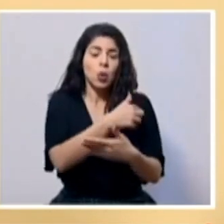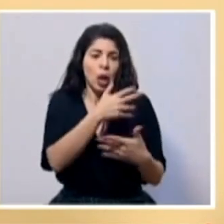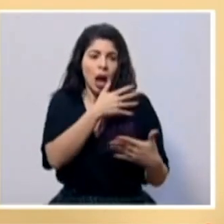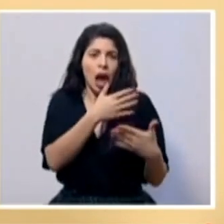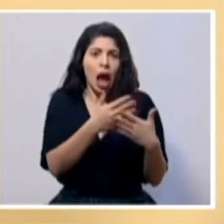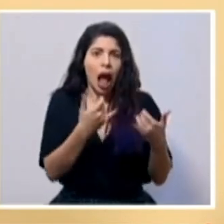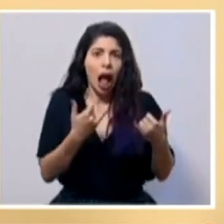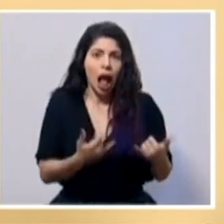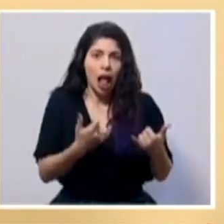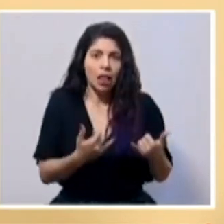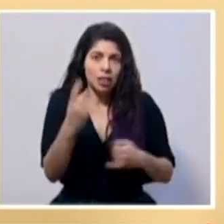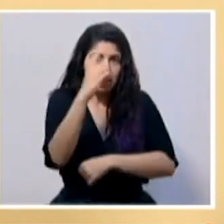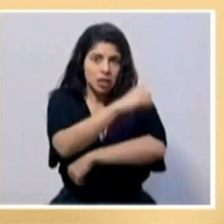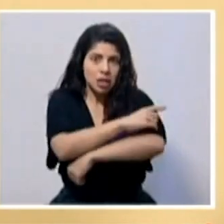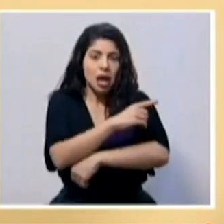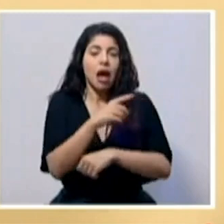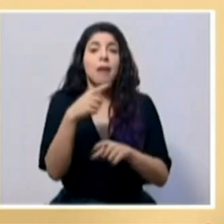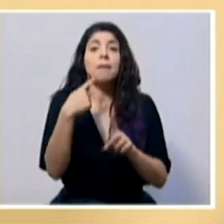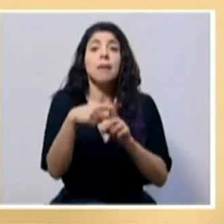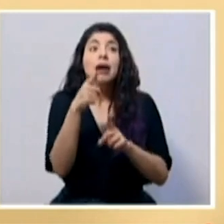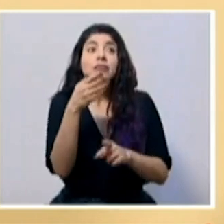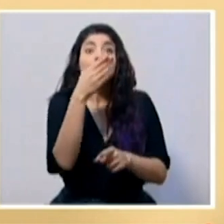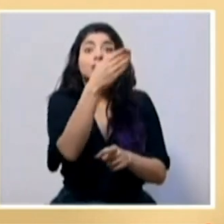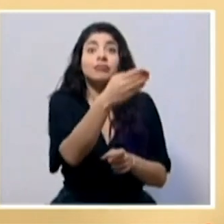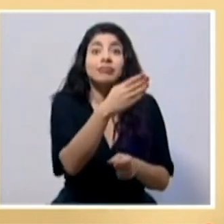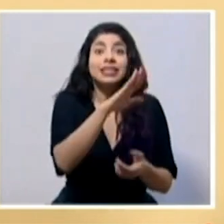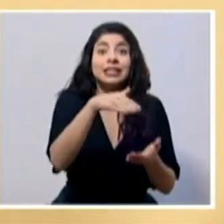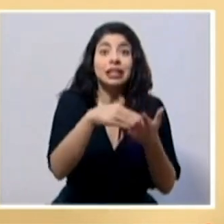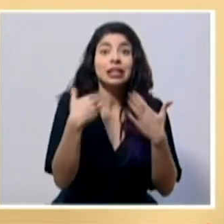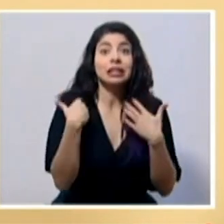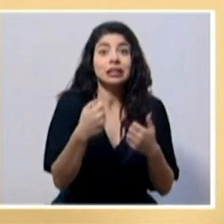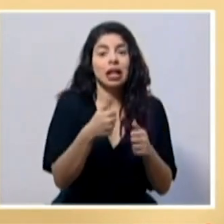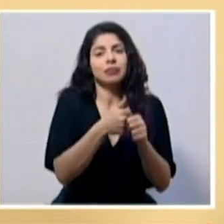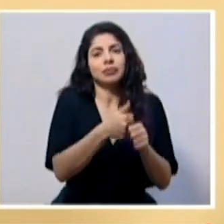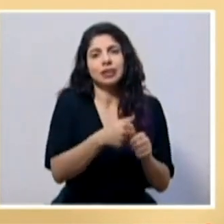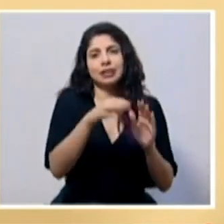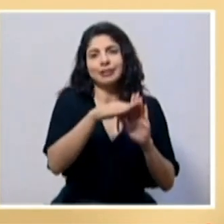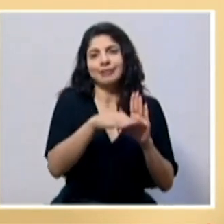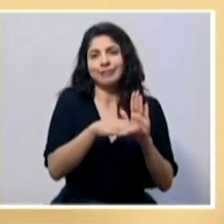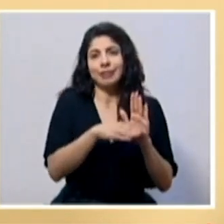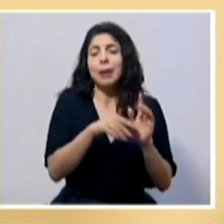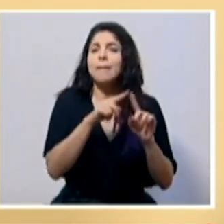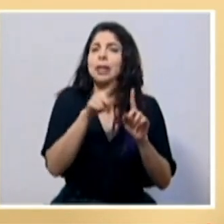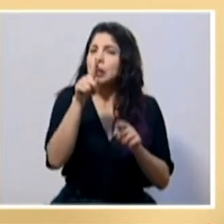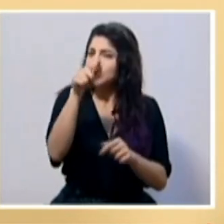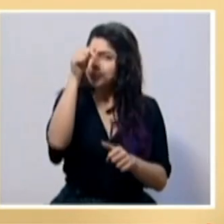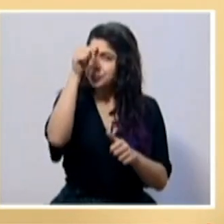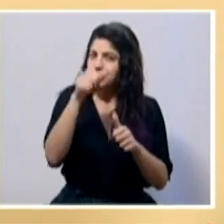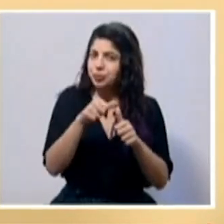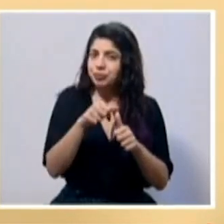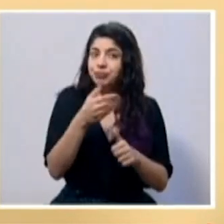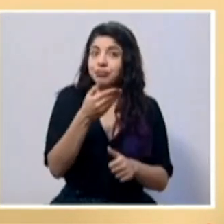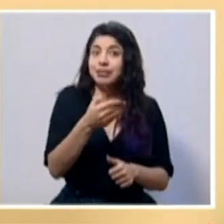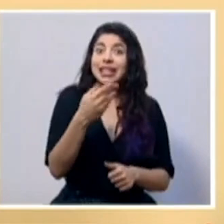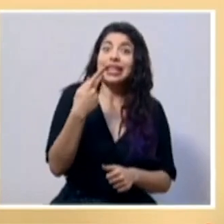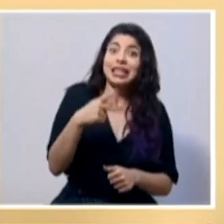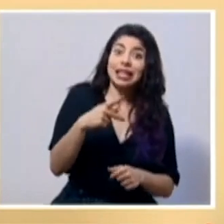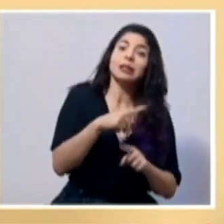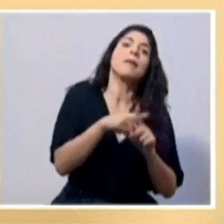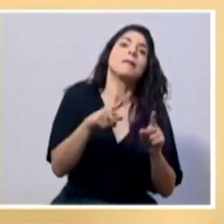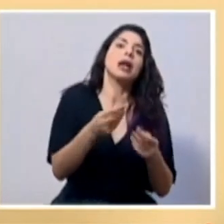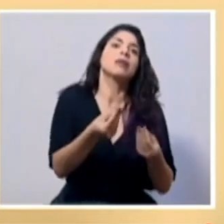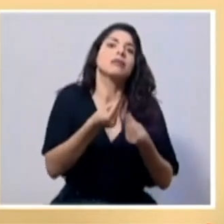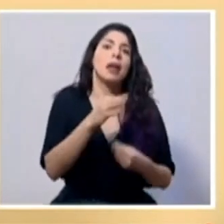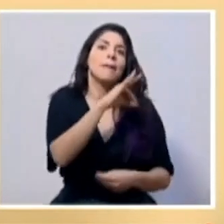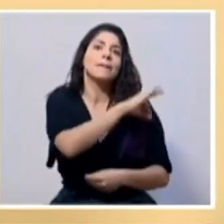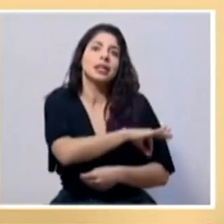siguiendo todas las indicaciones, ¿verdad?, a la hora de ir a los establecimientos de salud, pero sabemos que eso es un riesgo-beneficio que